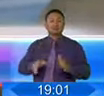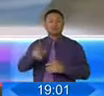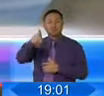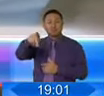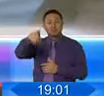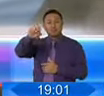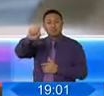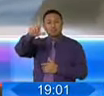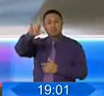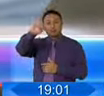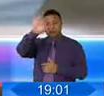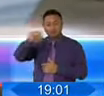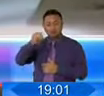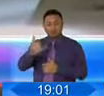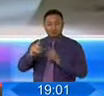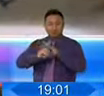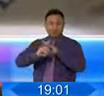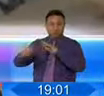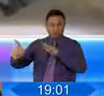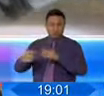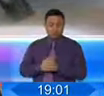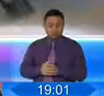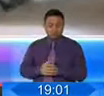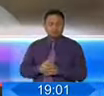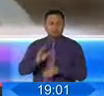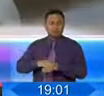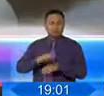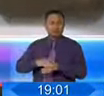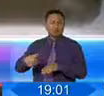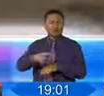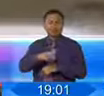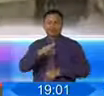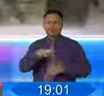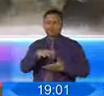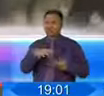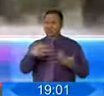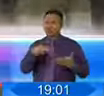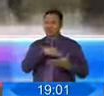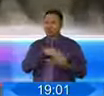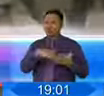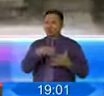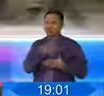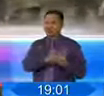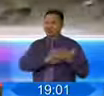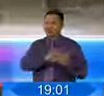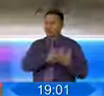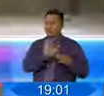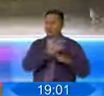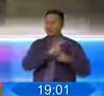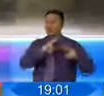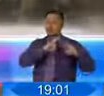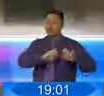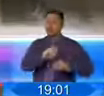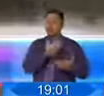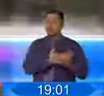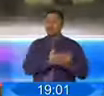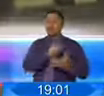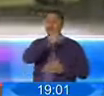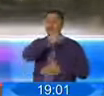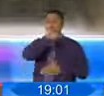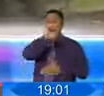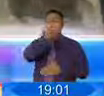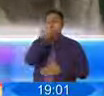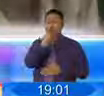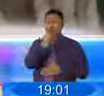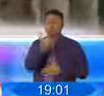del estado actualmente prófugo, Carlos Pollitt, sobre supuestas irregularidades en la investigación de los hechos del 30 de septiembre. Revuelve el